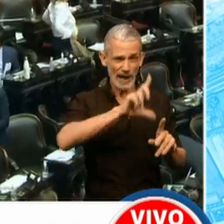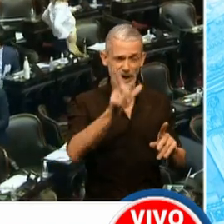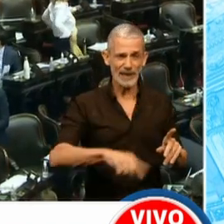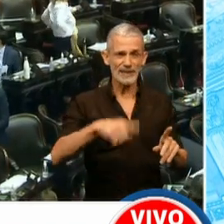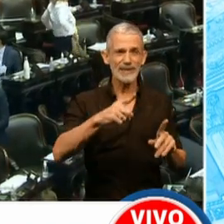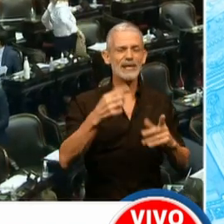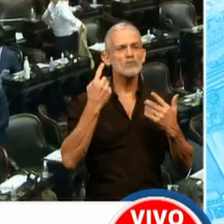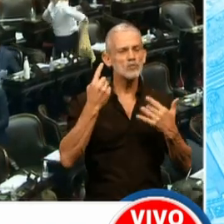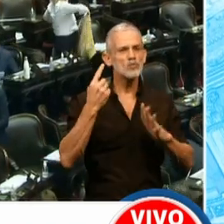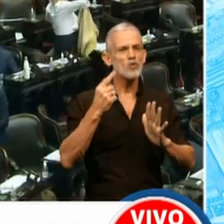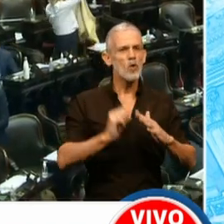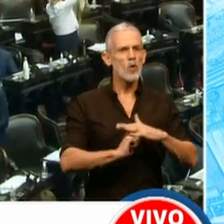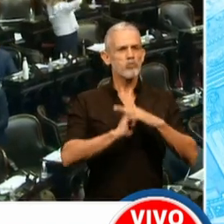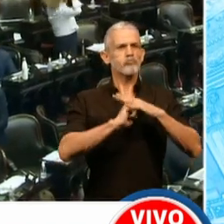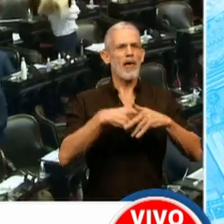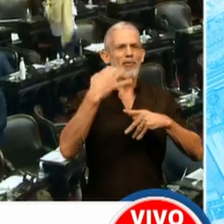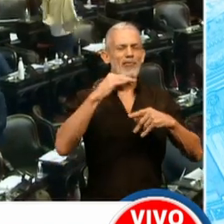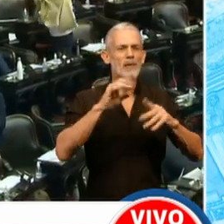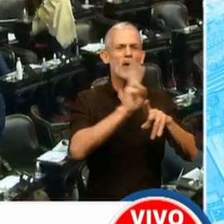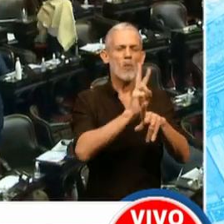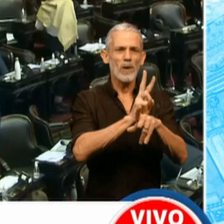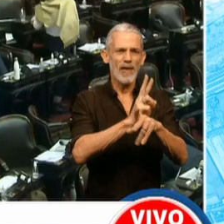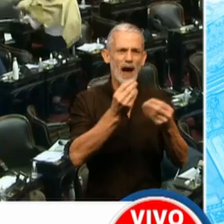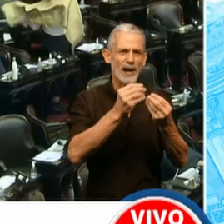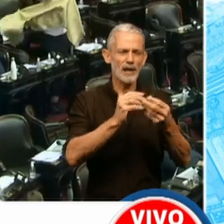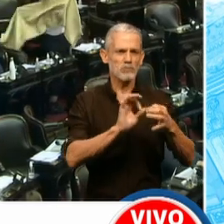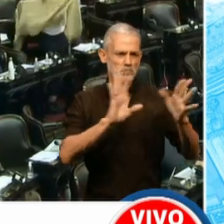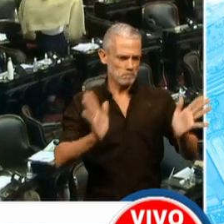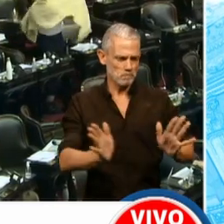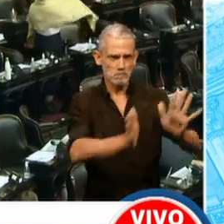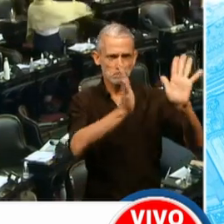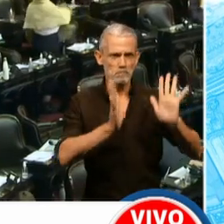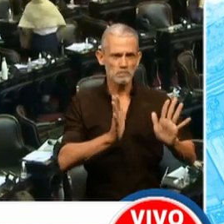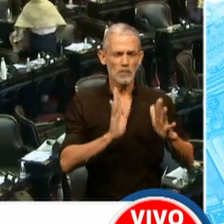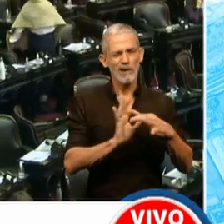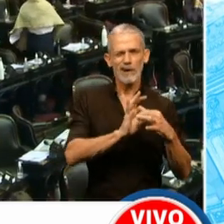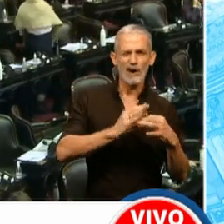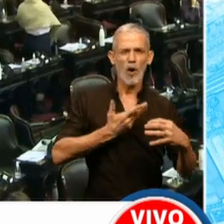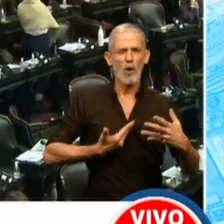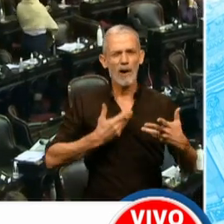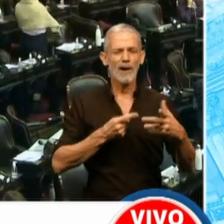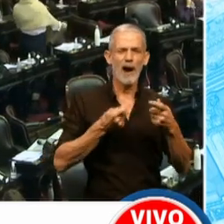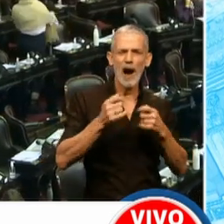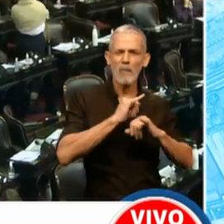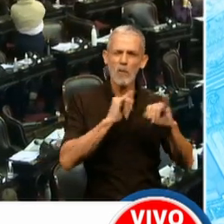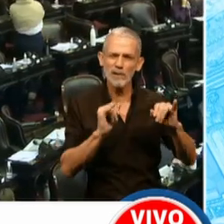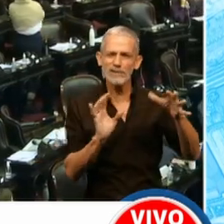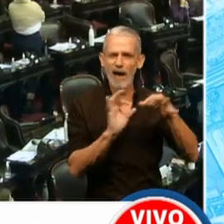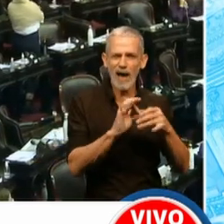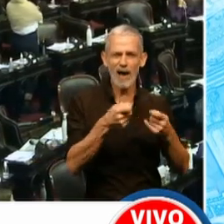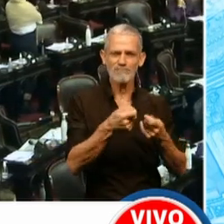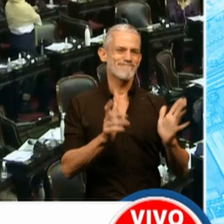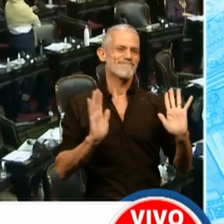uno de los los pilares que deben resguardarse y que por supuesto viene en este caso en este proyecto